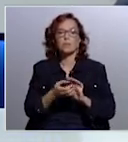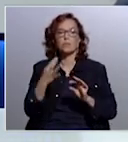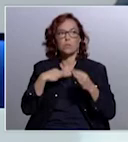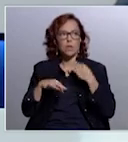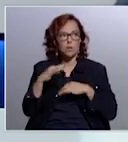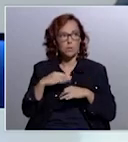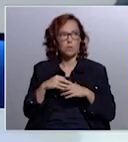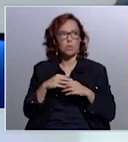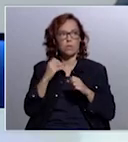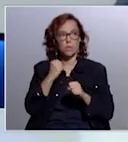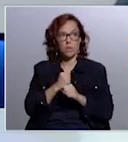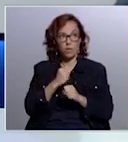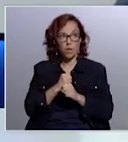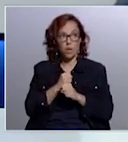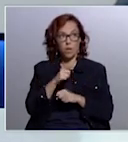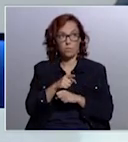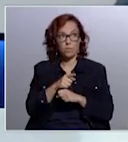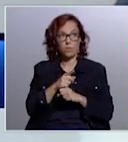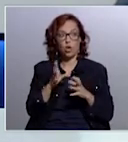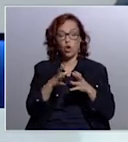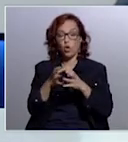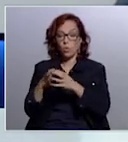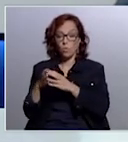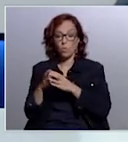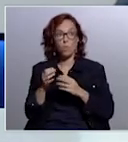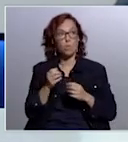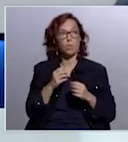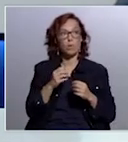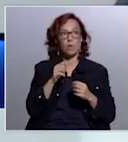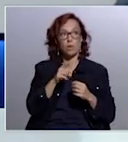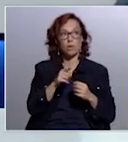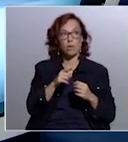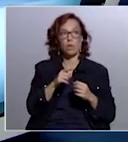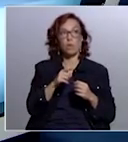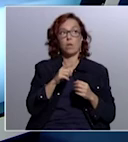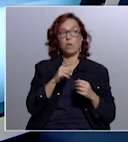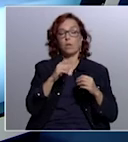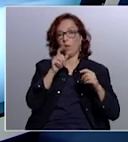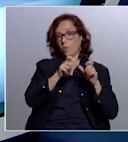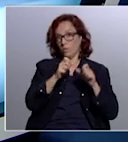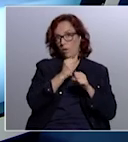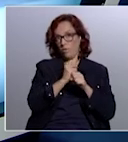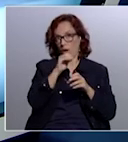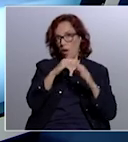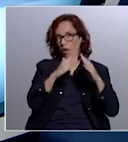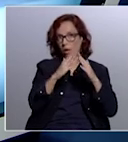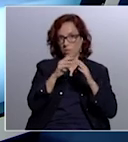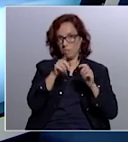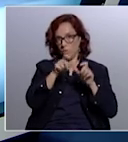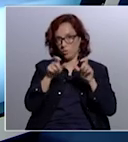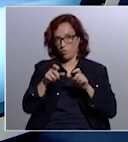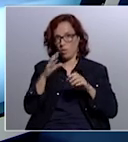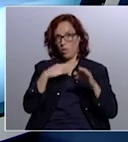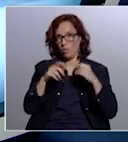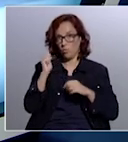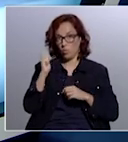primero el viaje conceptual son los elencos porque la casa de la combinación ante la orquesta de la banda de la temporada de ópera somos